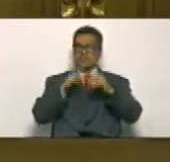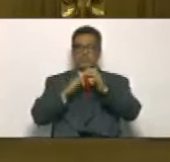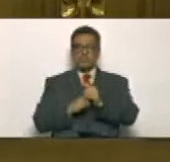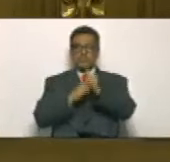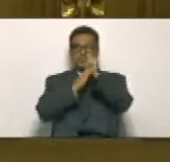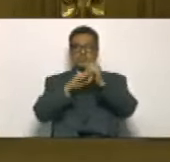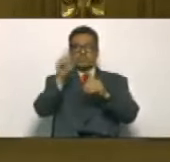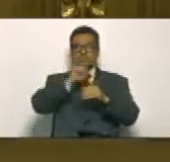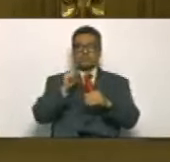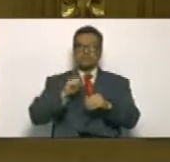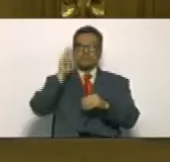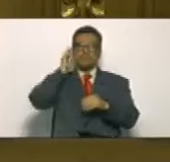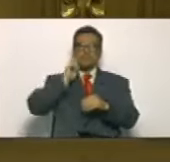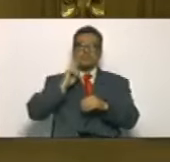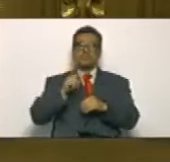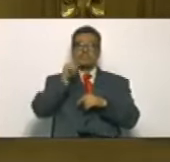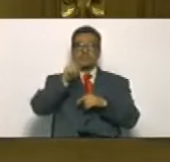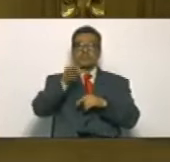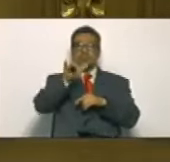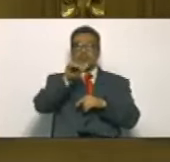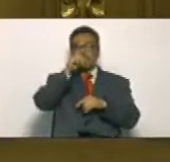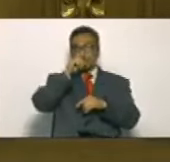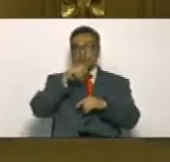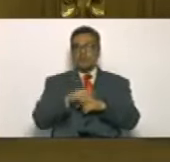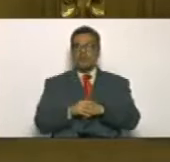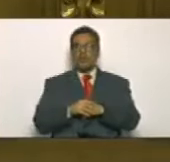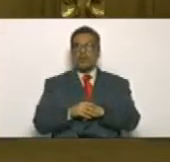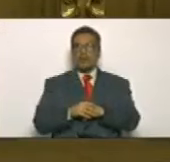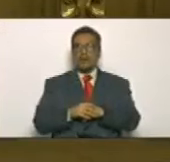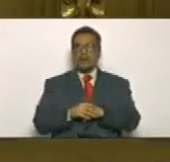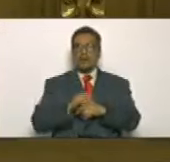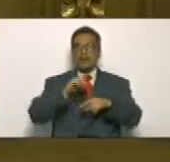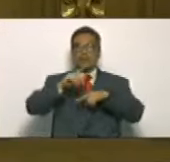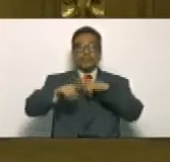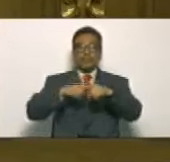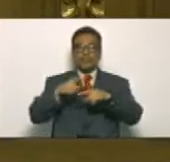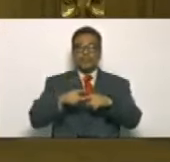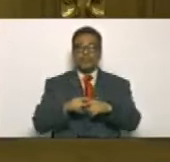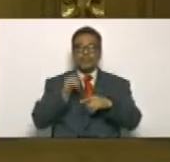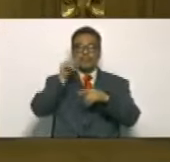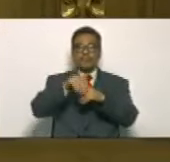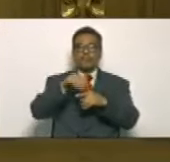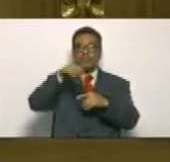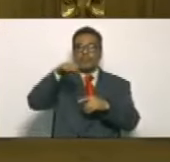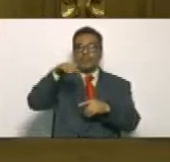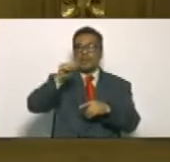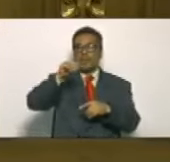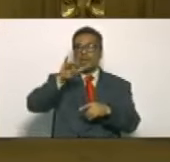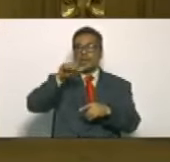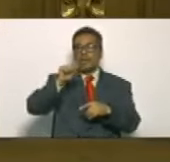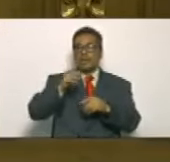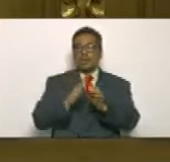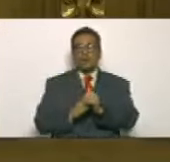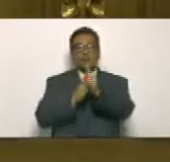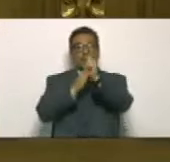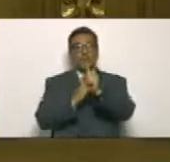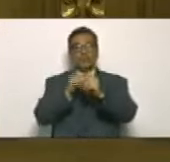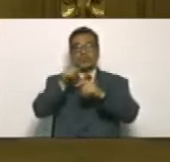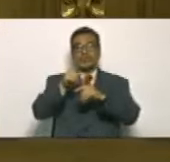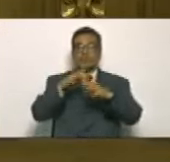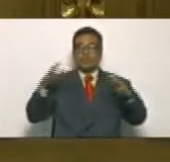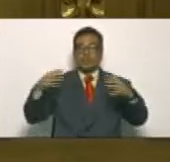líder Simón Bolívar. Ese mismo año fue mandado para Ayacucho a liderar esta